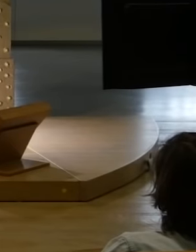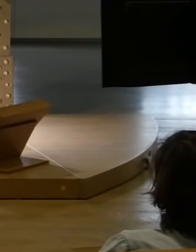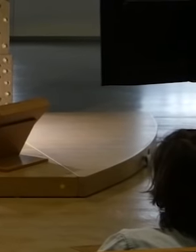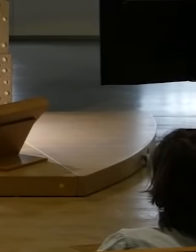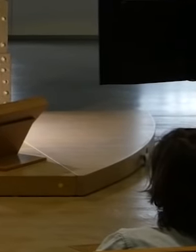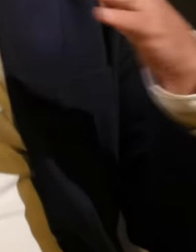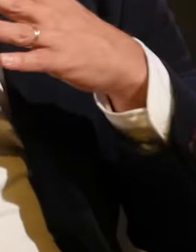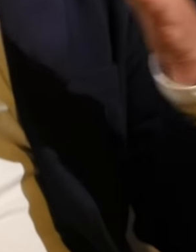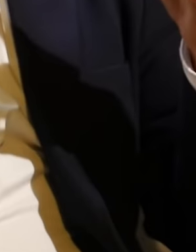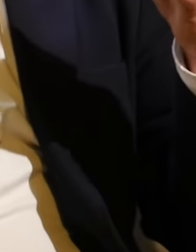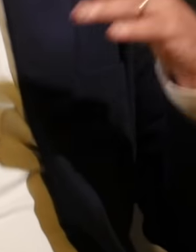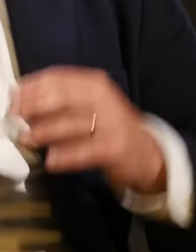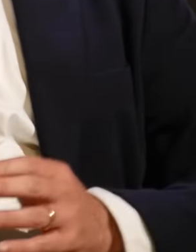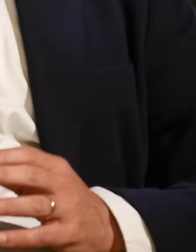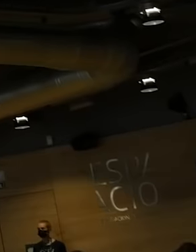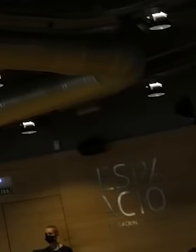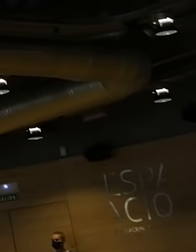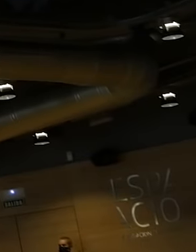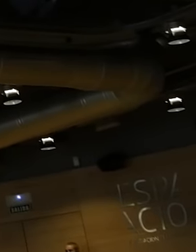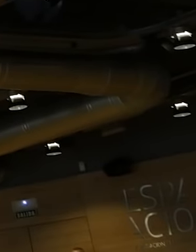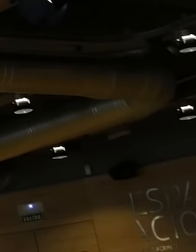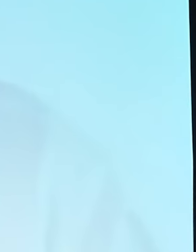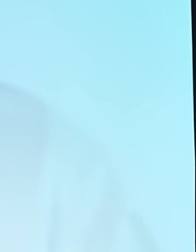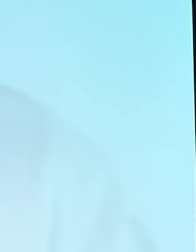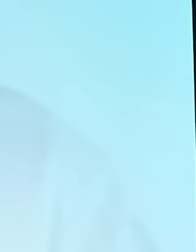Hay que cerrar brechas tecnológicas y de género,